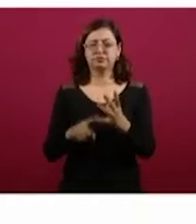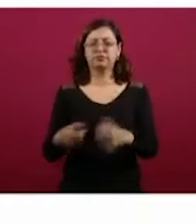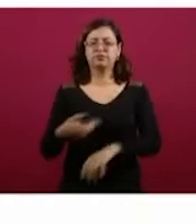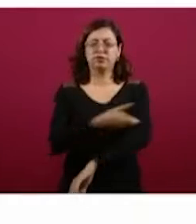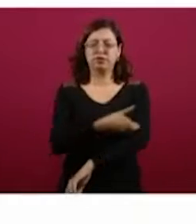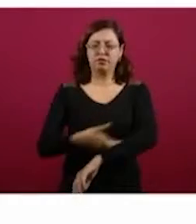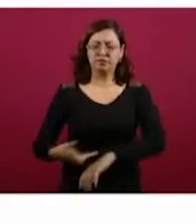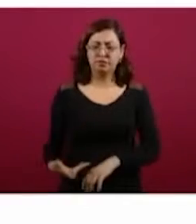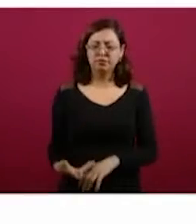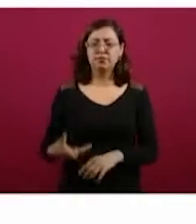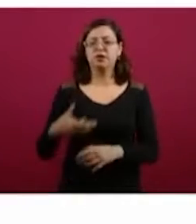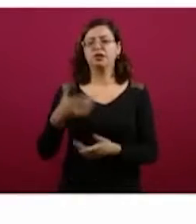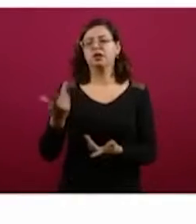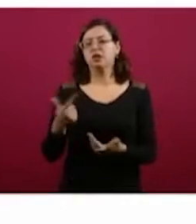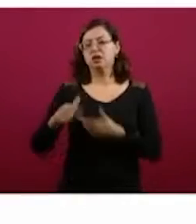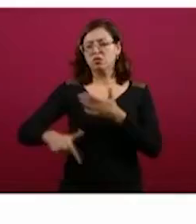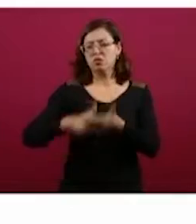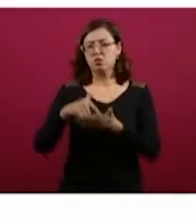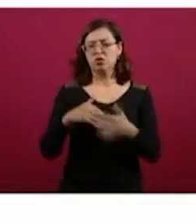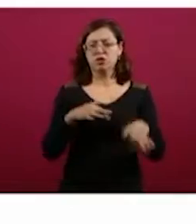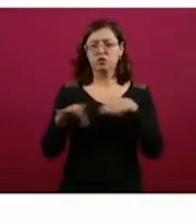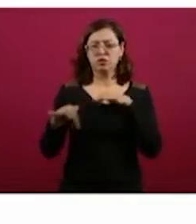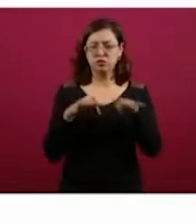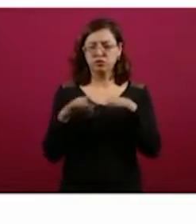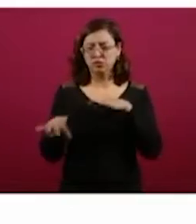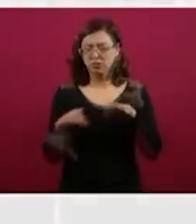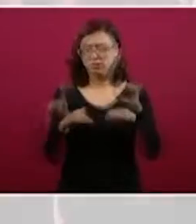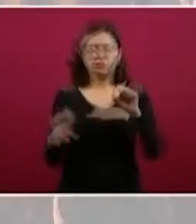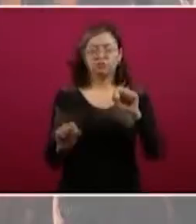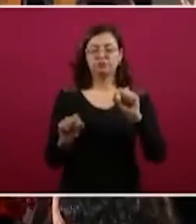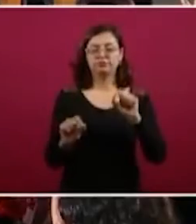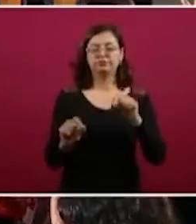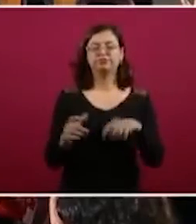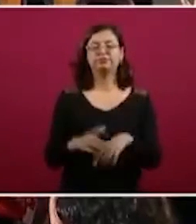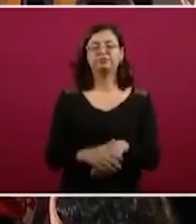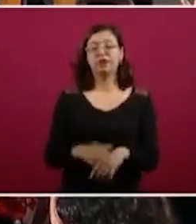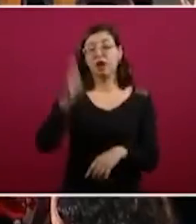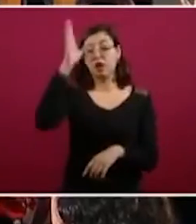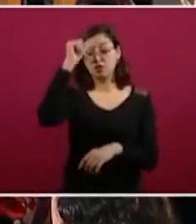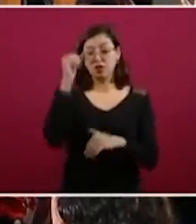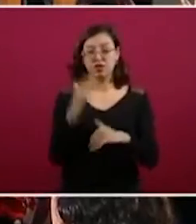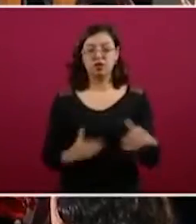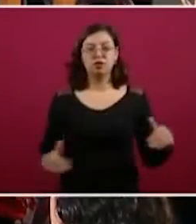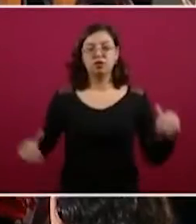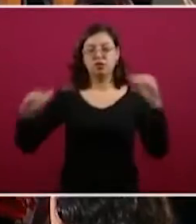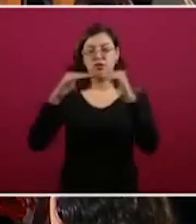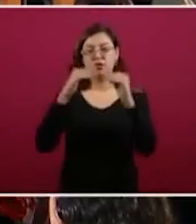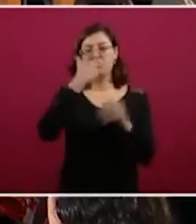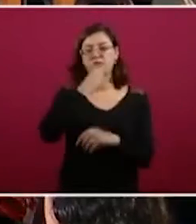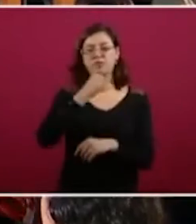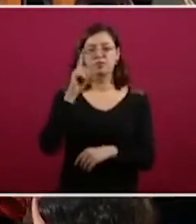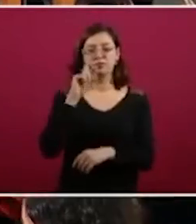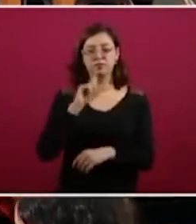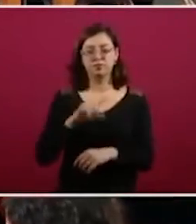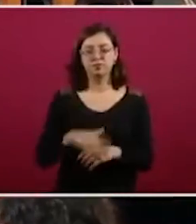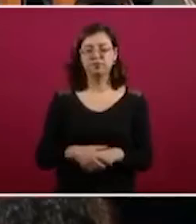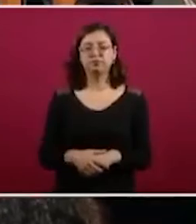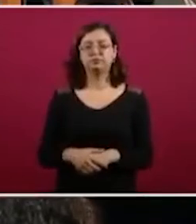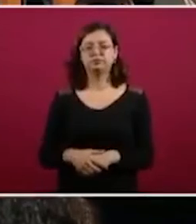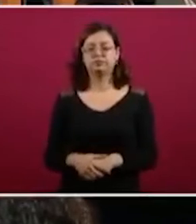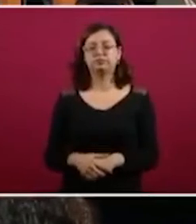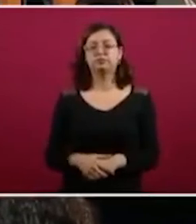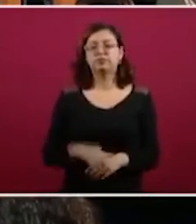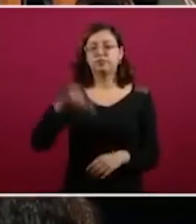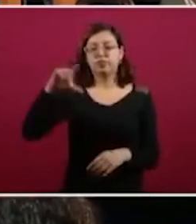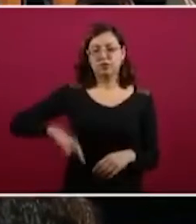Este documento tiene seis objetivos principales. Acuerdo por la Igualdad entre Mujeres y Hombres. El Gobierno de